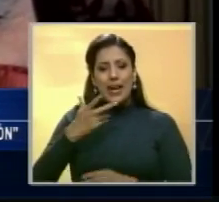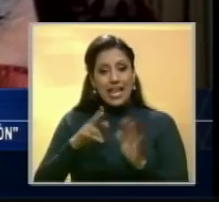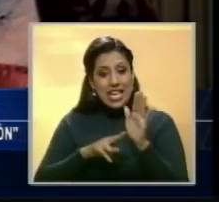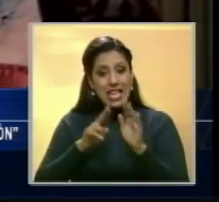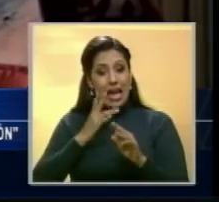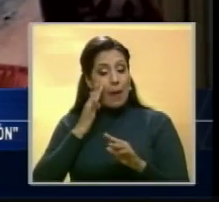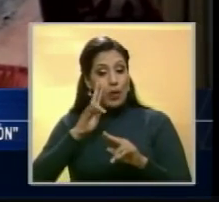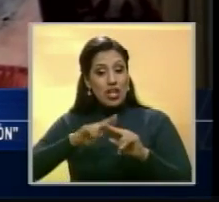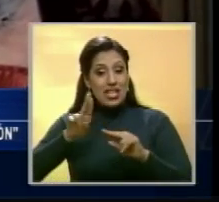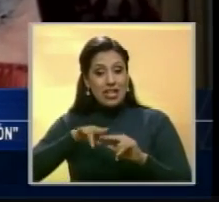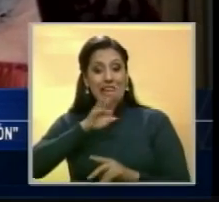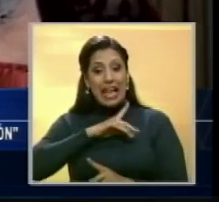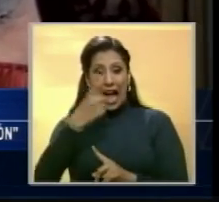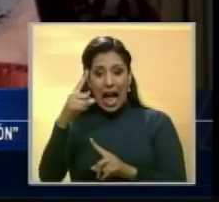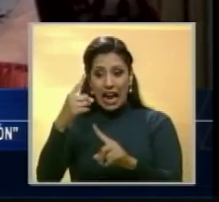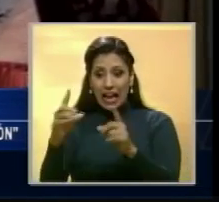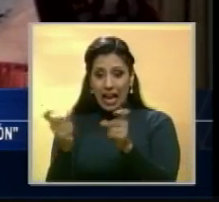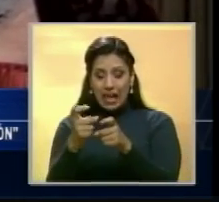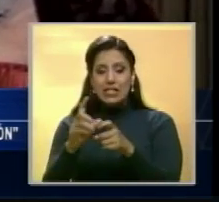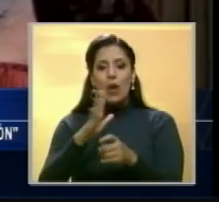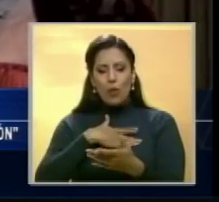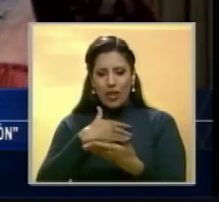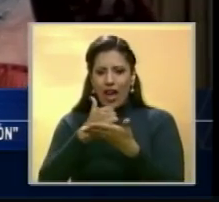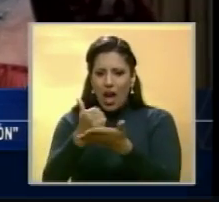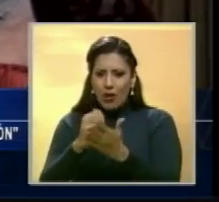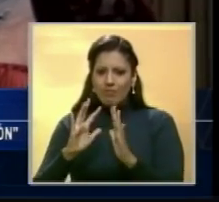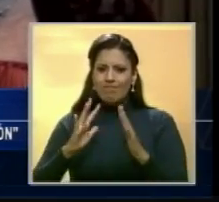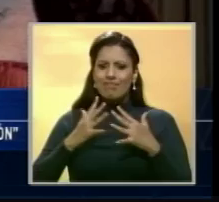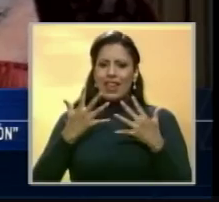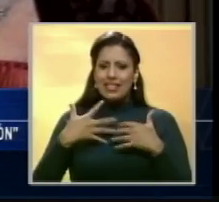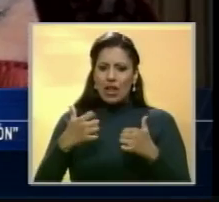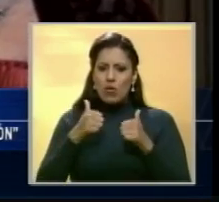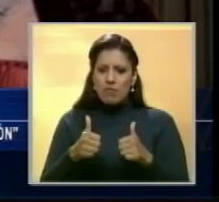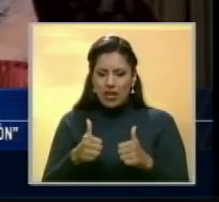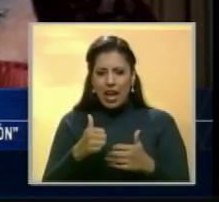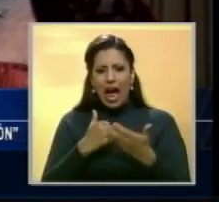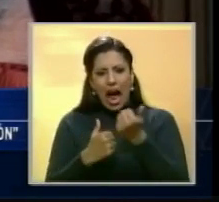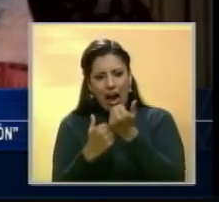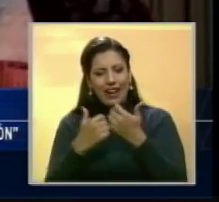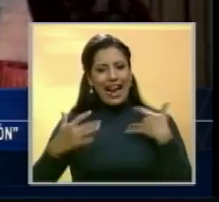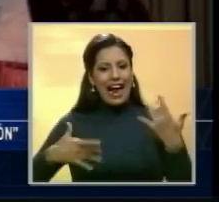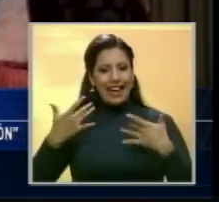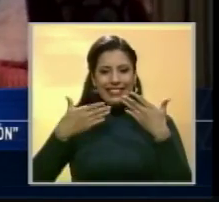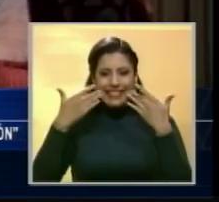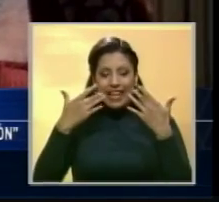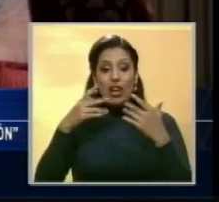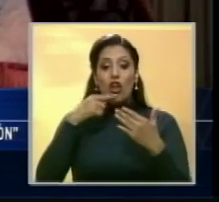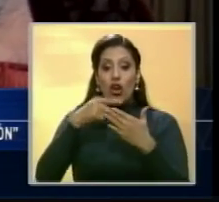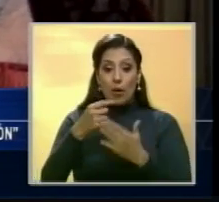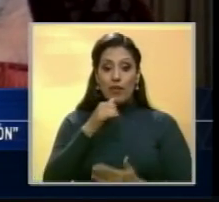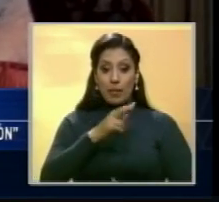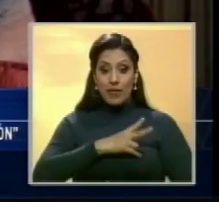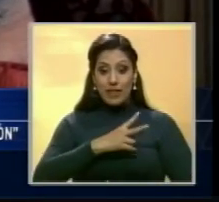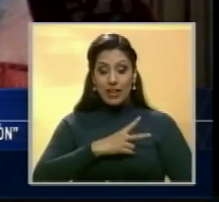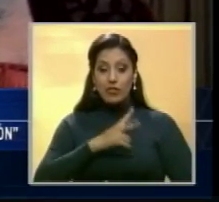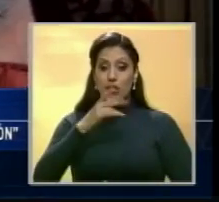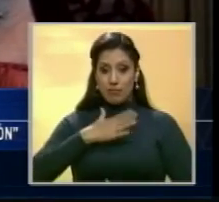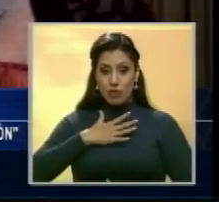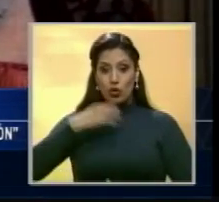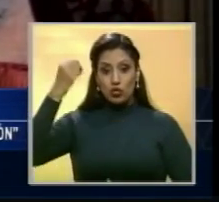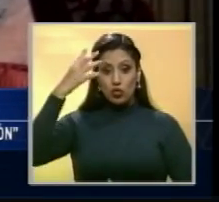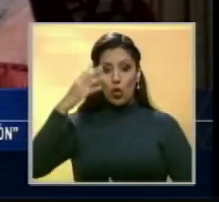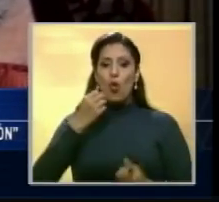que padecen esta enfermedad puedan superar sus dificultades de salud y brindarles alegría. En nombre de Noticiero Venevisión y en el mío